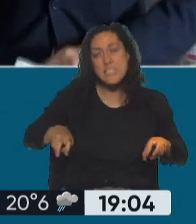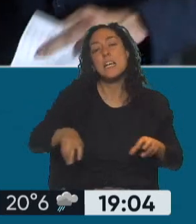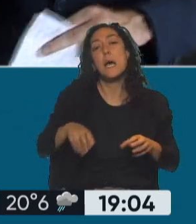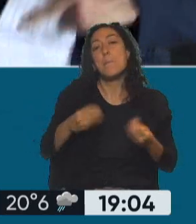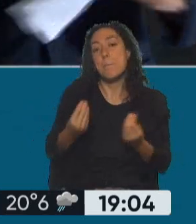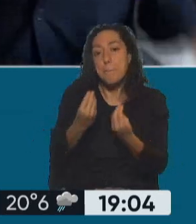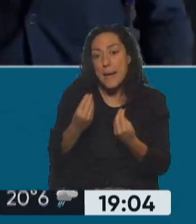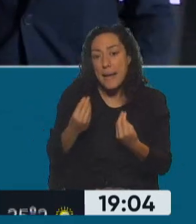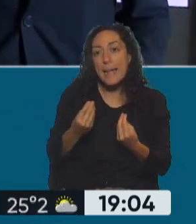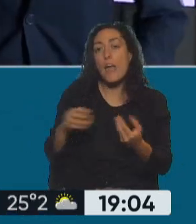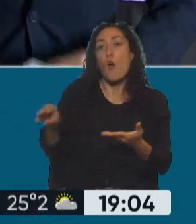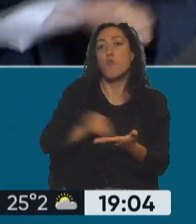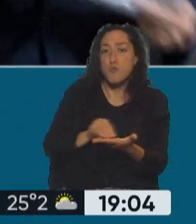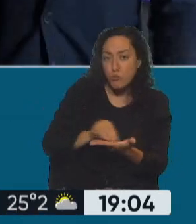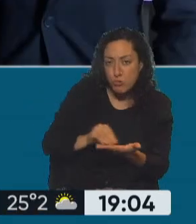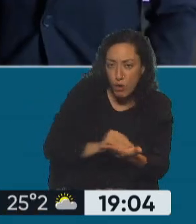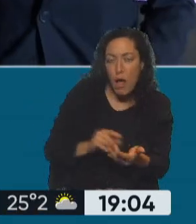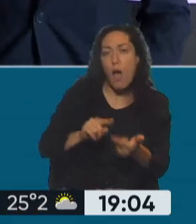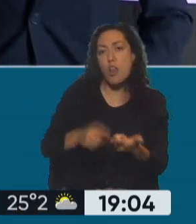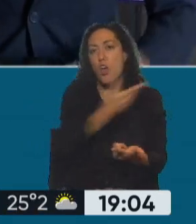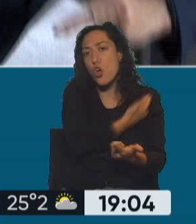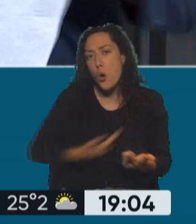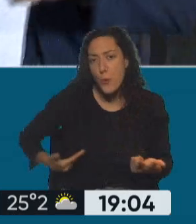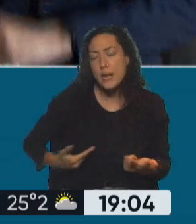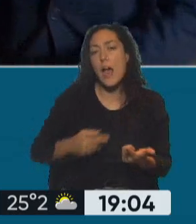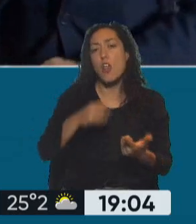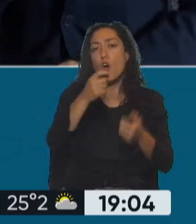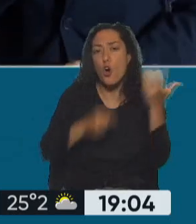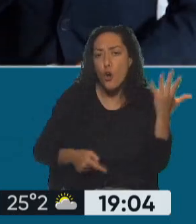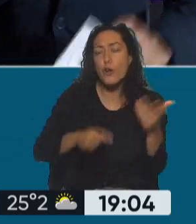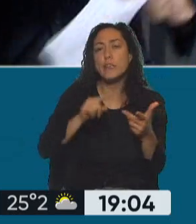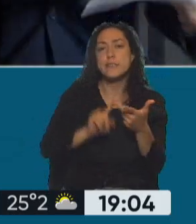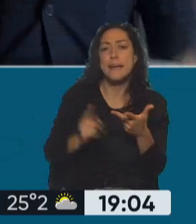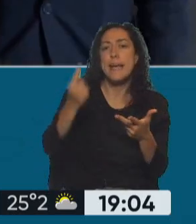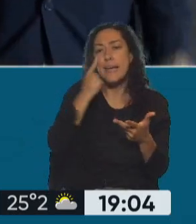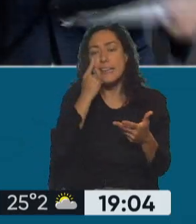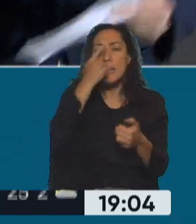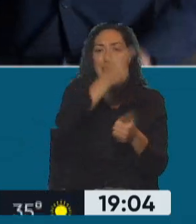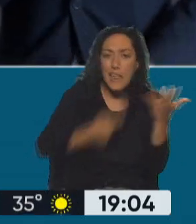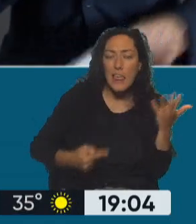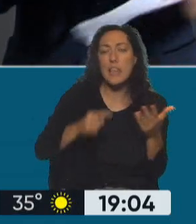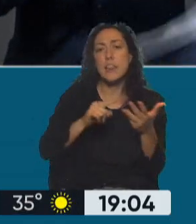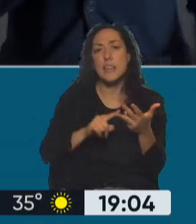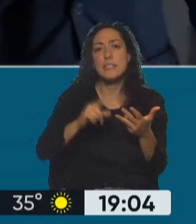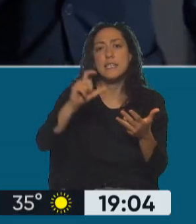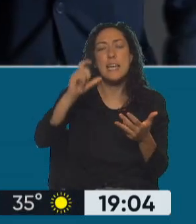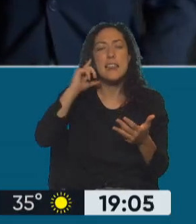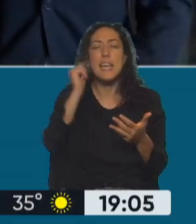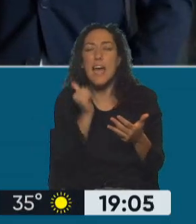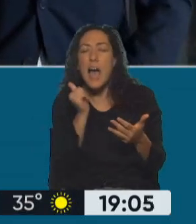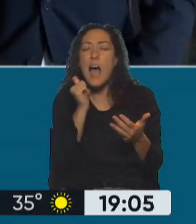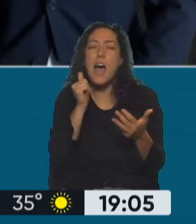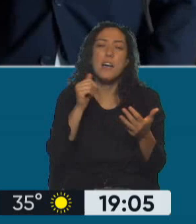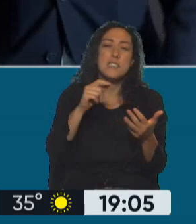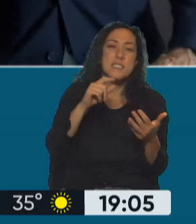para que los funcionarios, los gobernadores, los intendentes, los sindicalistas de la CTA, distintos gremios de la